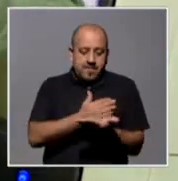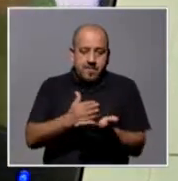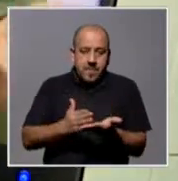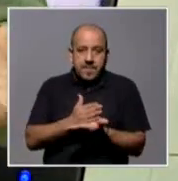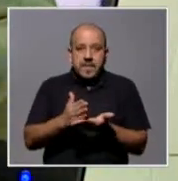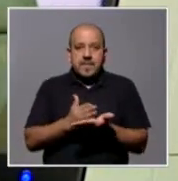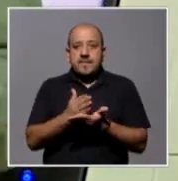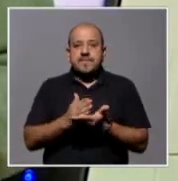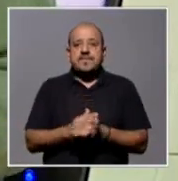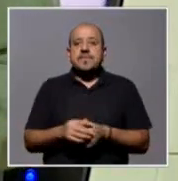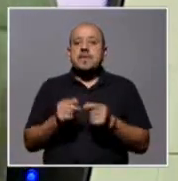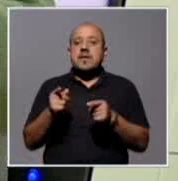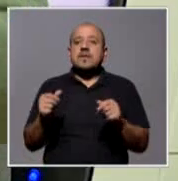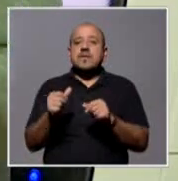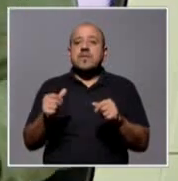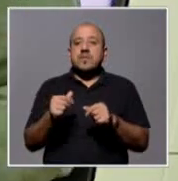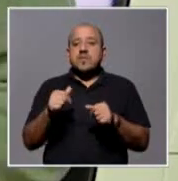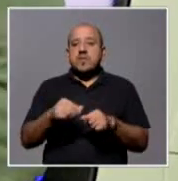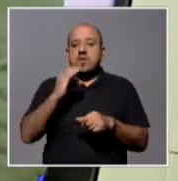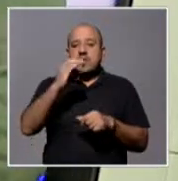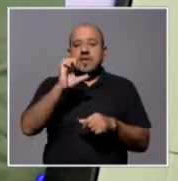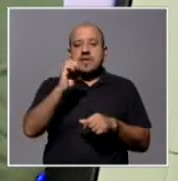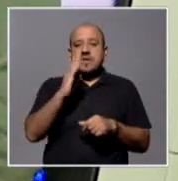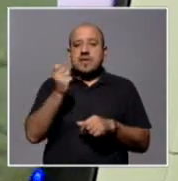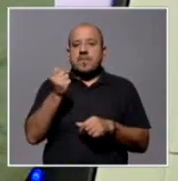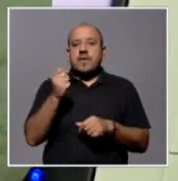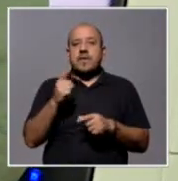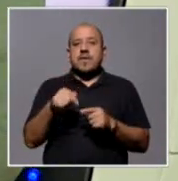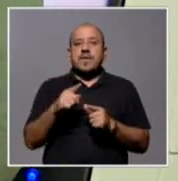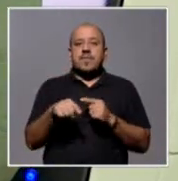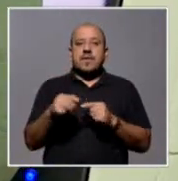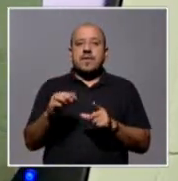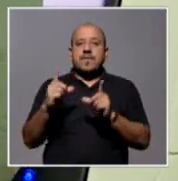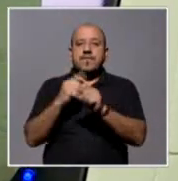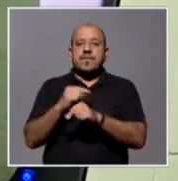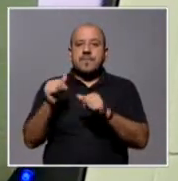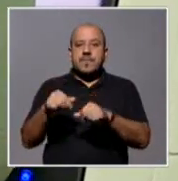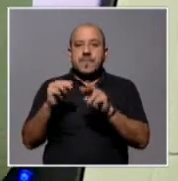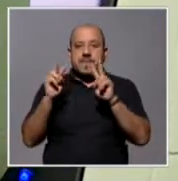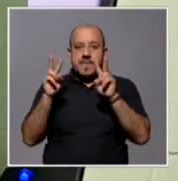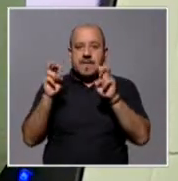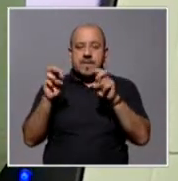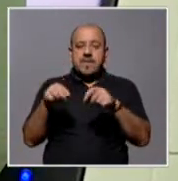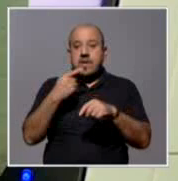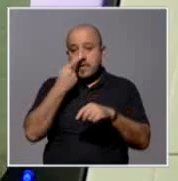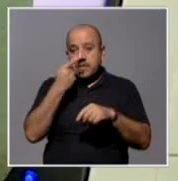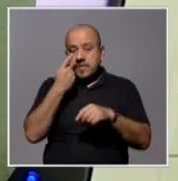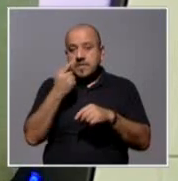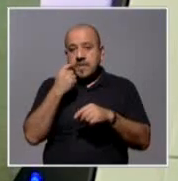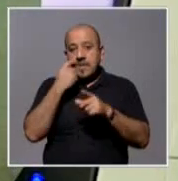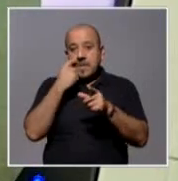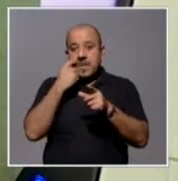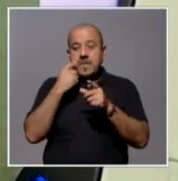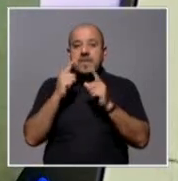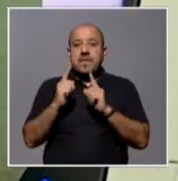secuencias que están circulando en el país, de cepas que están circulando en el país. Para cerrar por hoy en este tema que es amplísimo y muy interesante, también